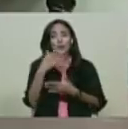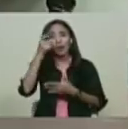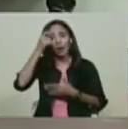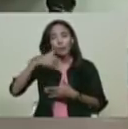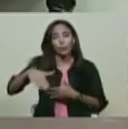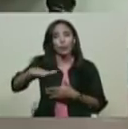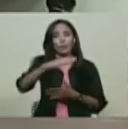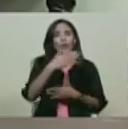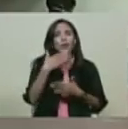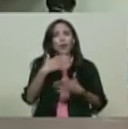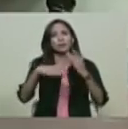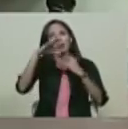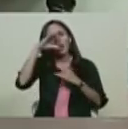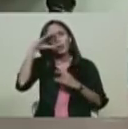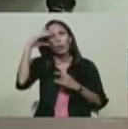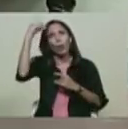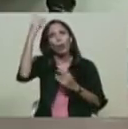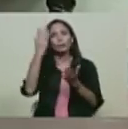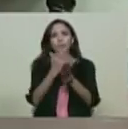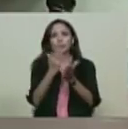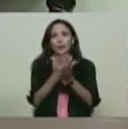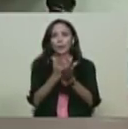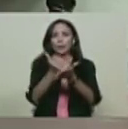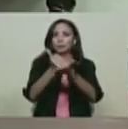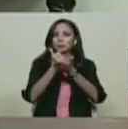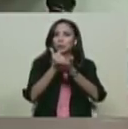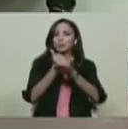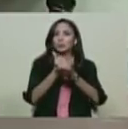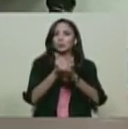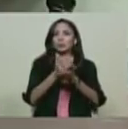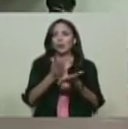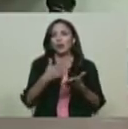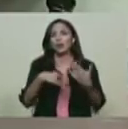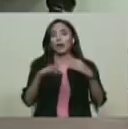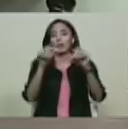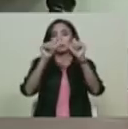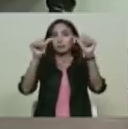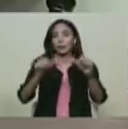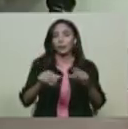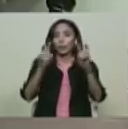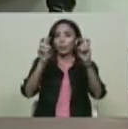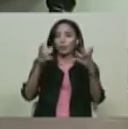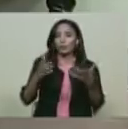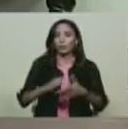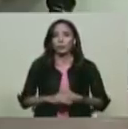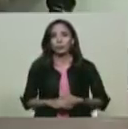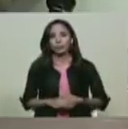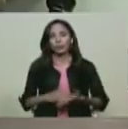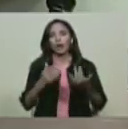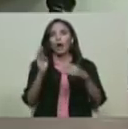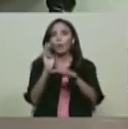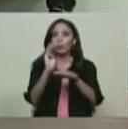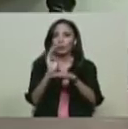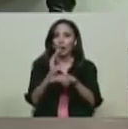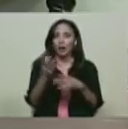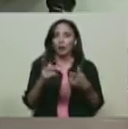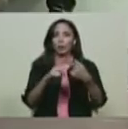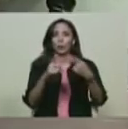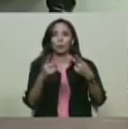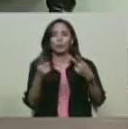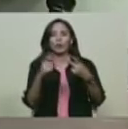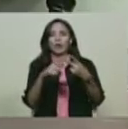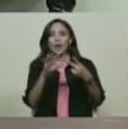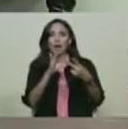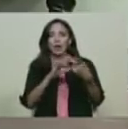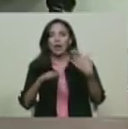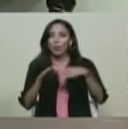Dios, le doy gracias a todos ustedes, porque con este sistema, mira, no solo vamos a la seguridad, a la protección social,